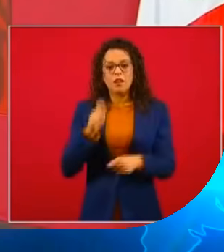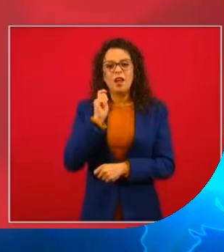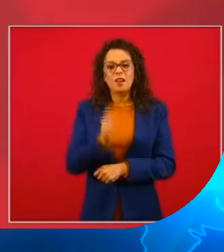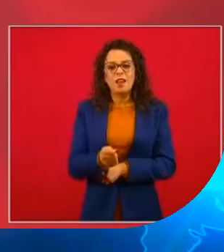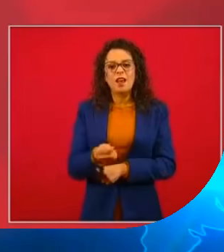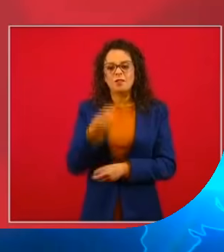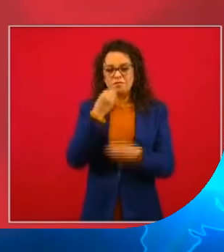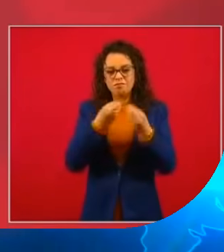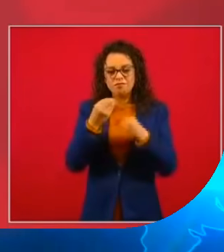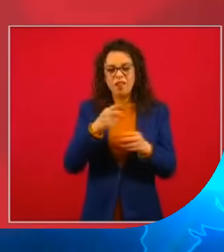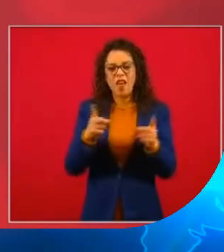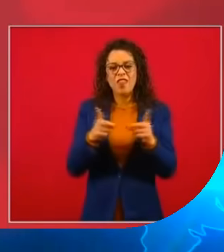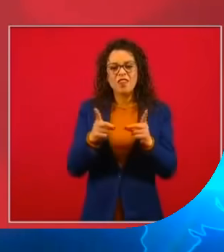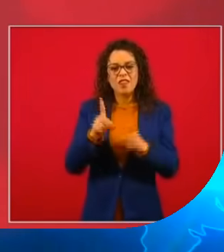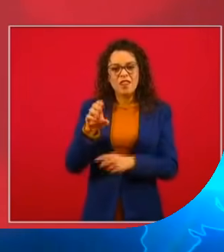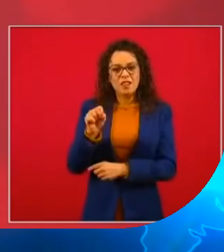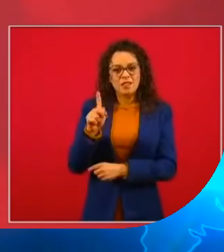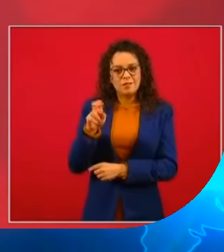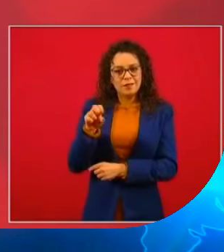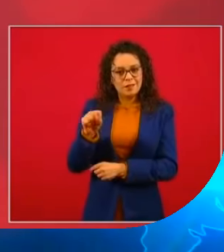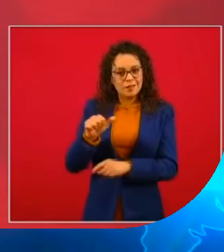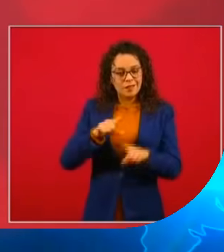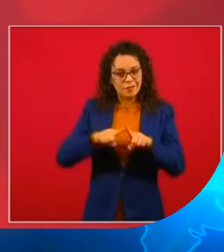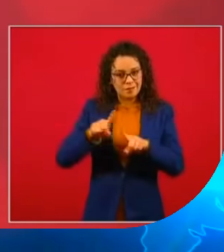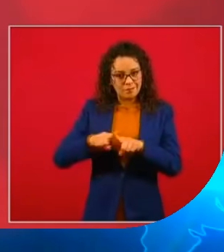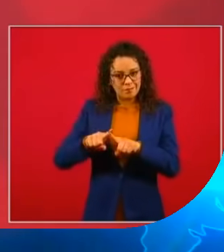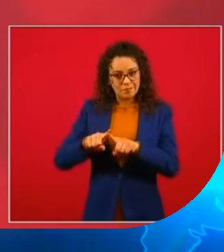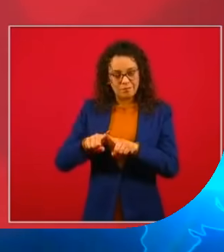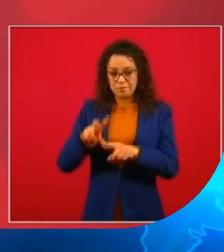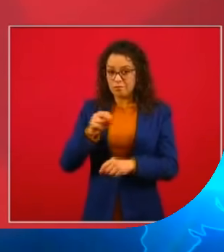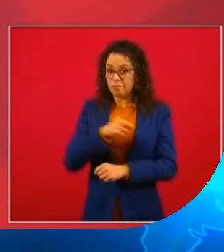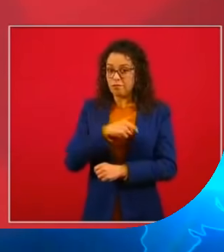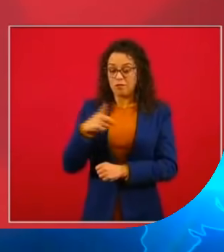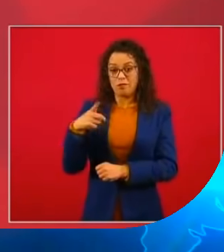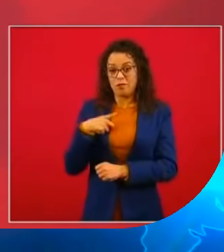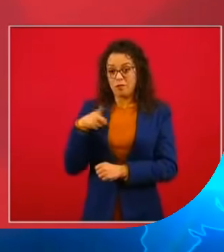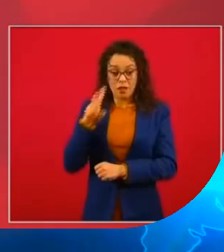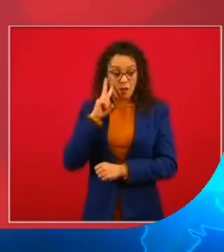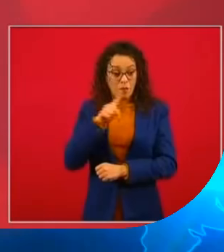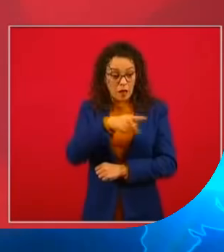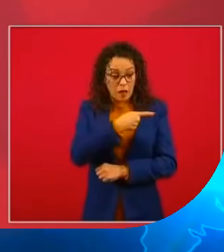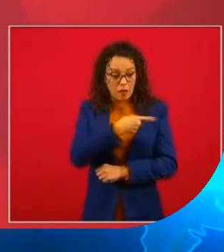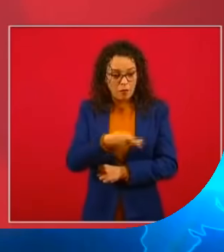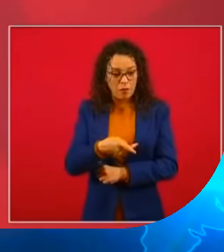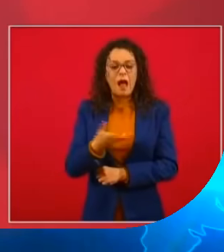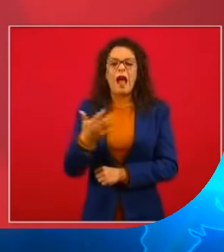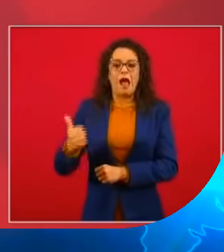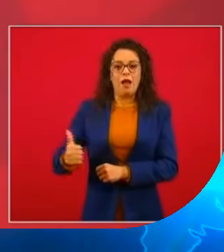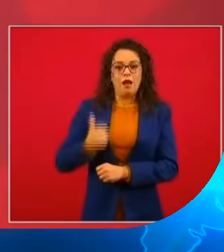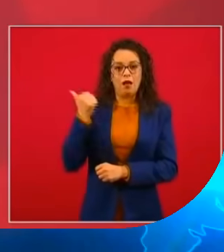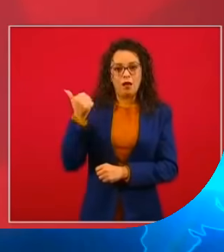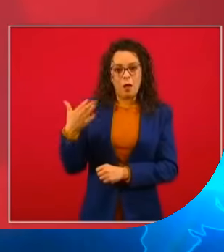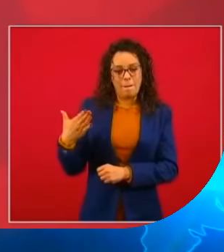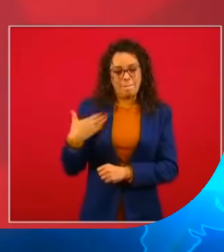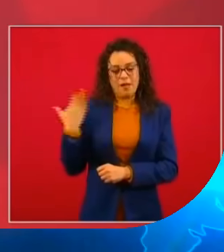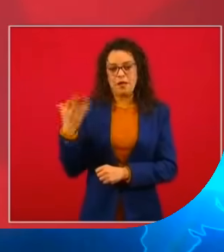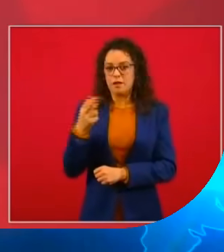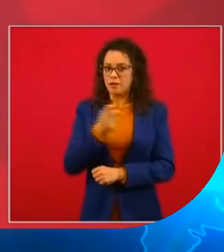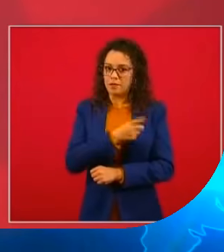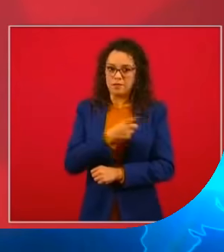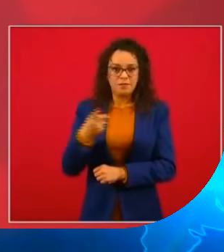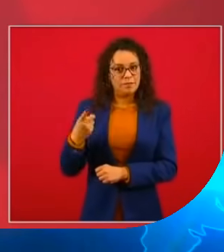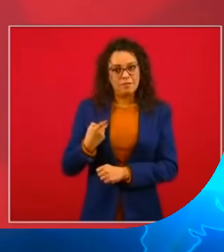No se debe de traficar con la pobreza de la gente. Desde luego, no puede haber trampas.